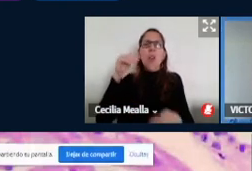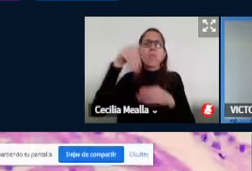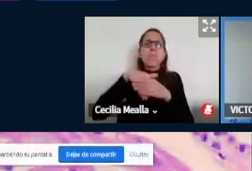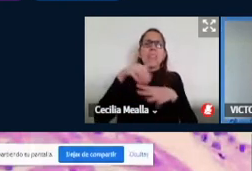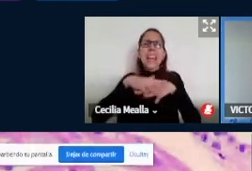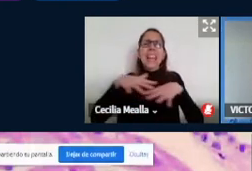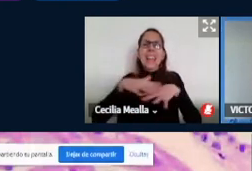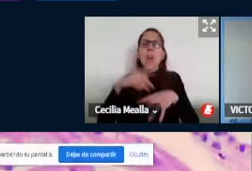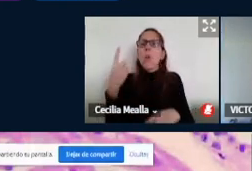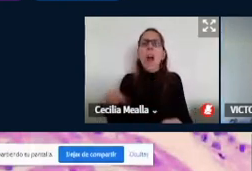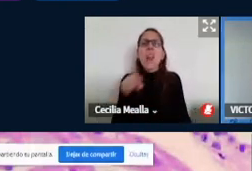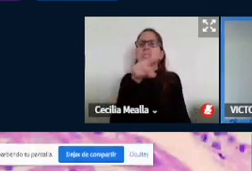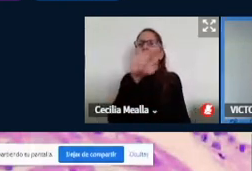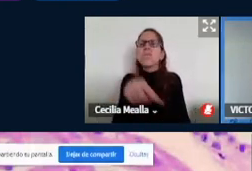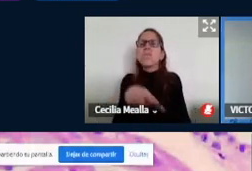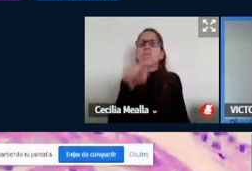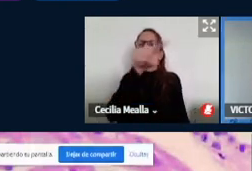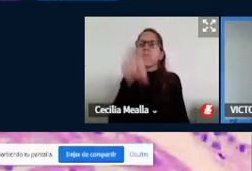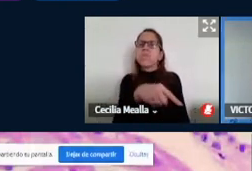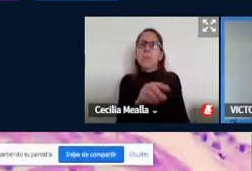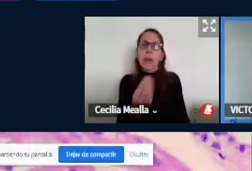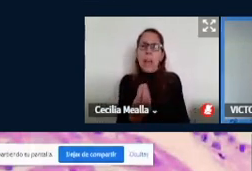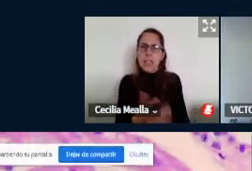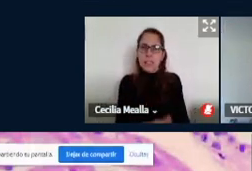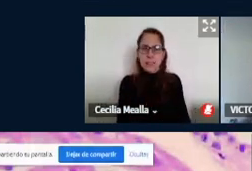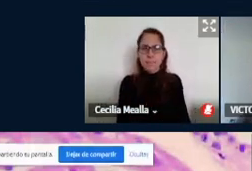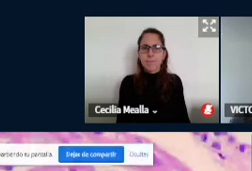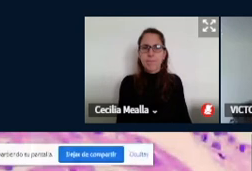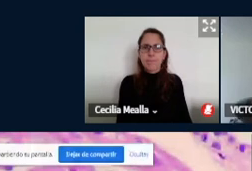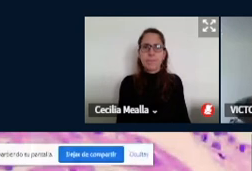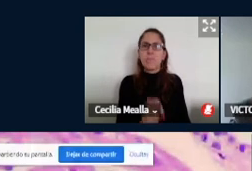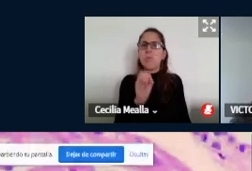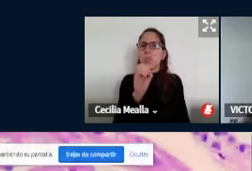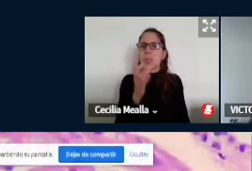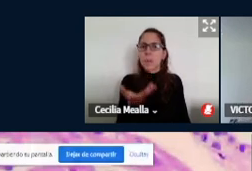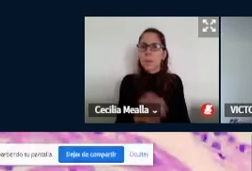¿Qué es esto? ¿Cómo lo llamarían?